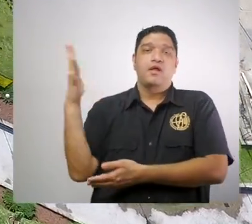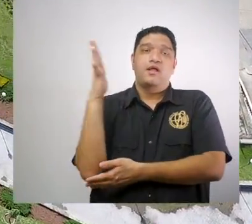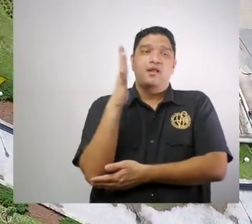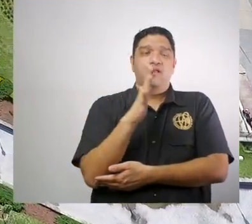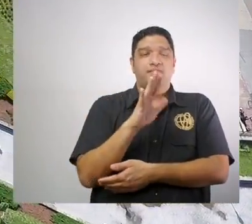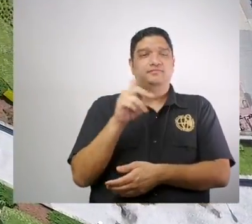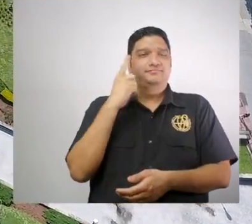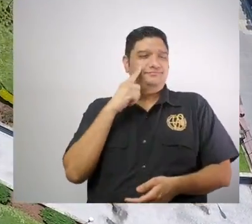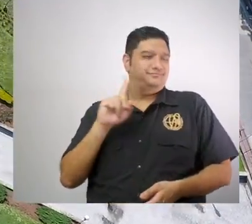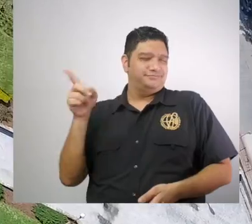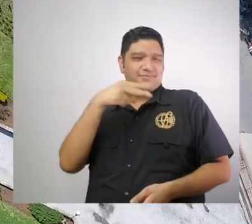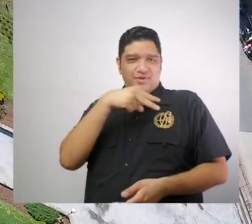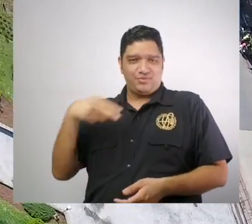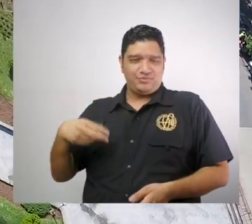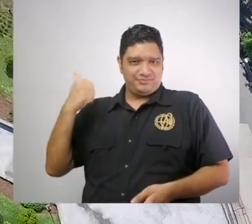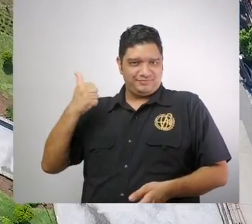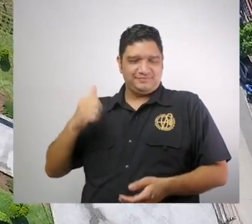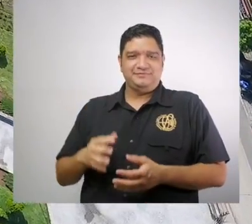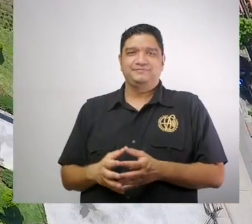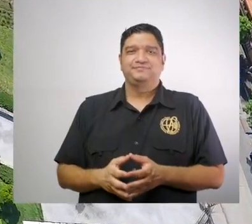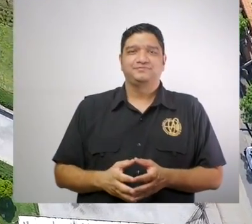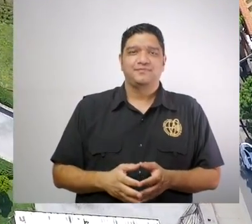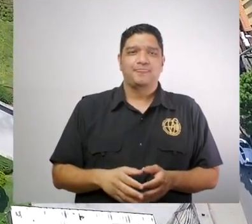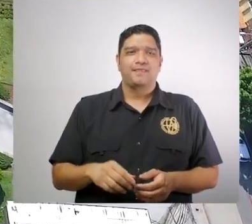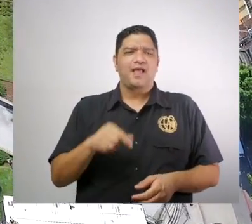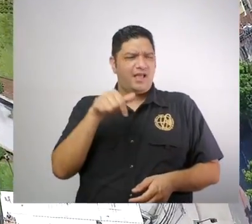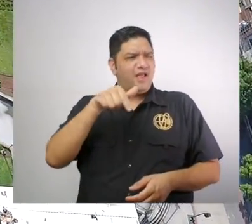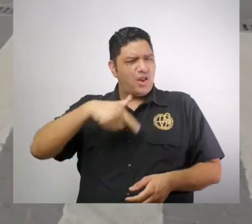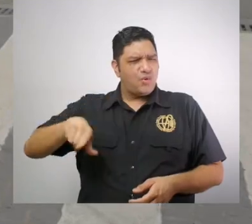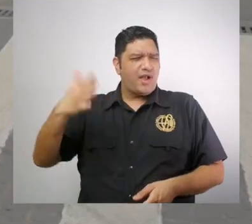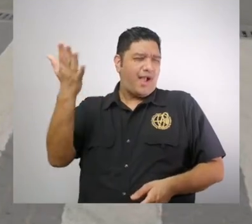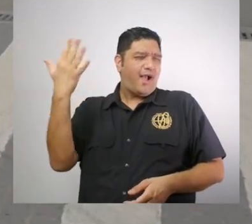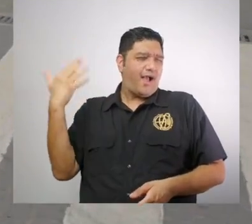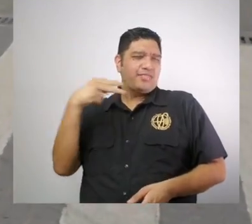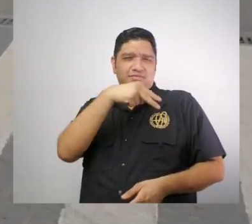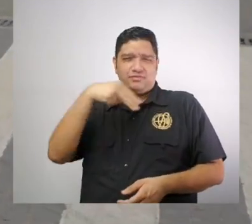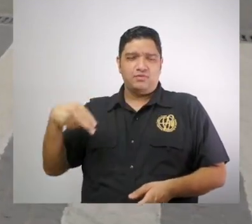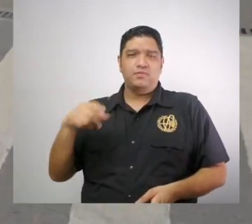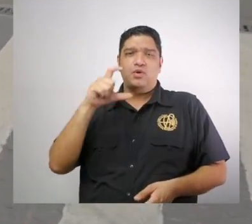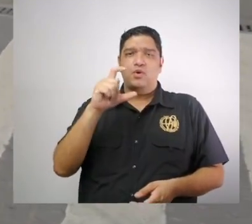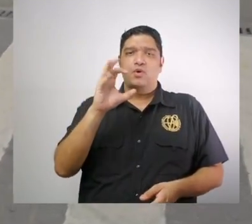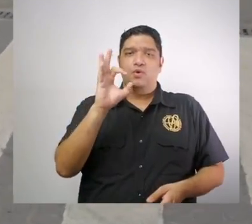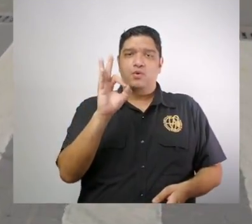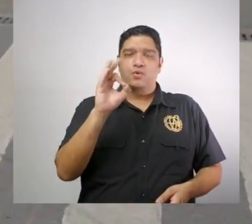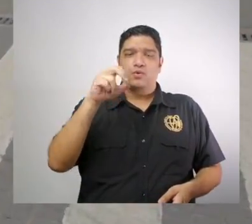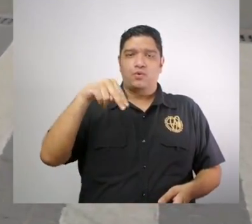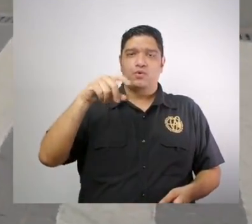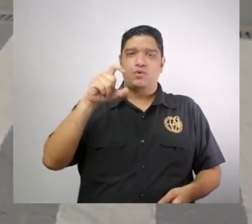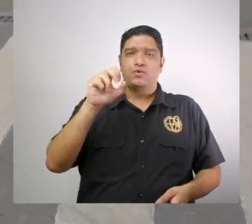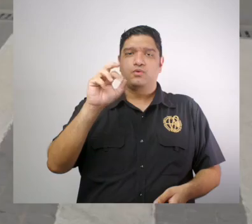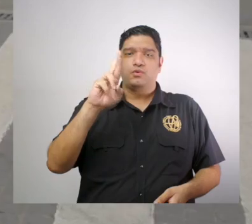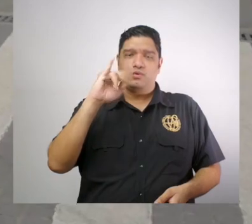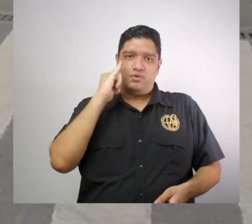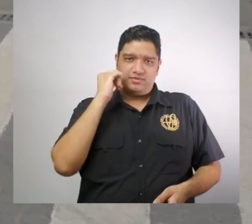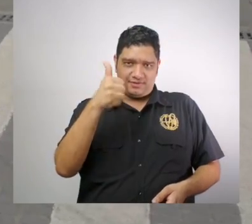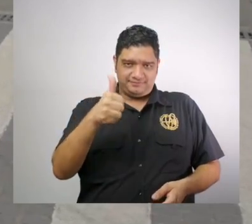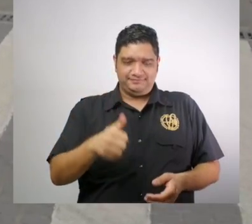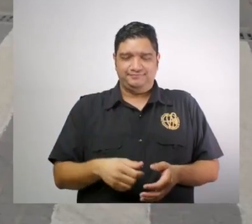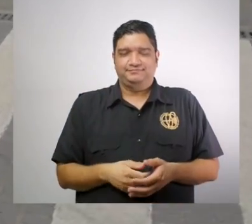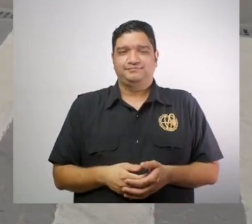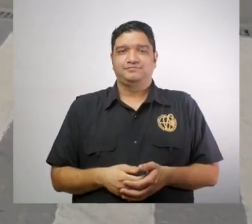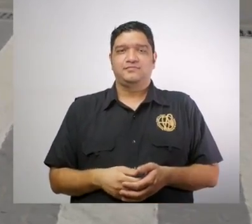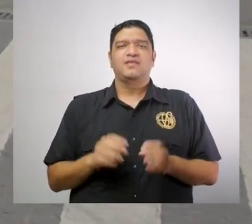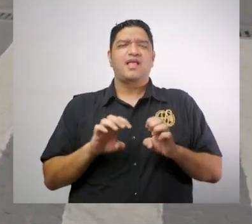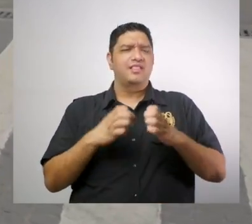hoy Parque Enrique Gómez Carrillo, conocido antiguamente como La Concordia.